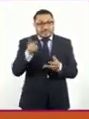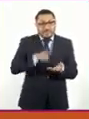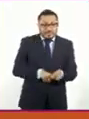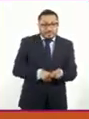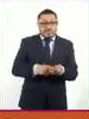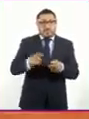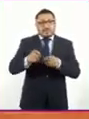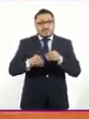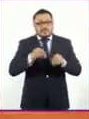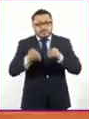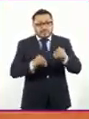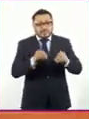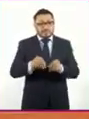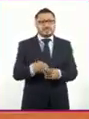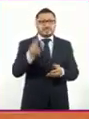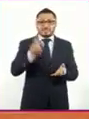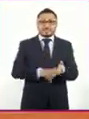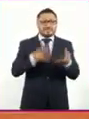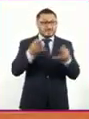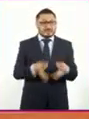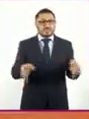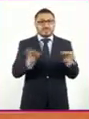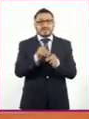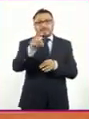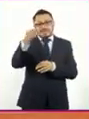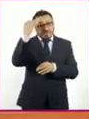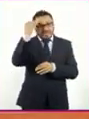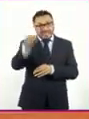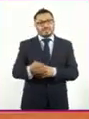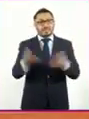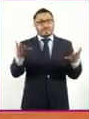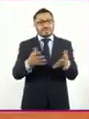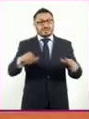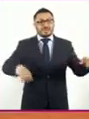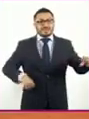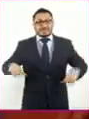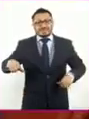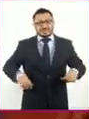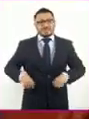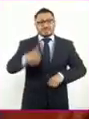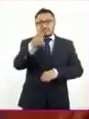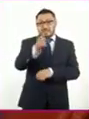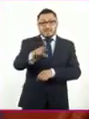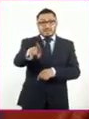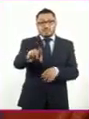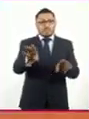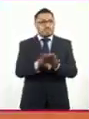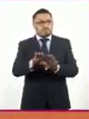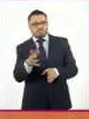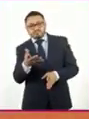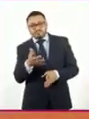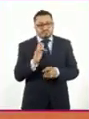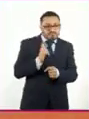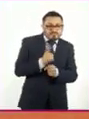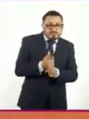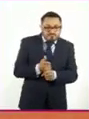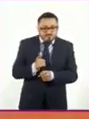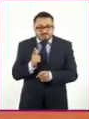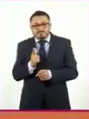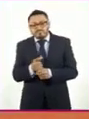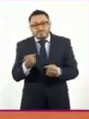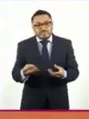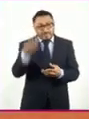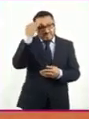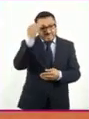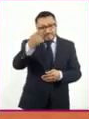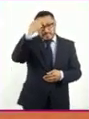proceso. Valdría la pena que tomaras el tiempo que lleva cada acción y así puedas hacer un estimado para que lleven el control del